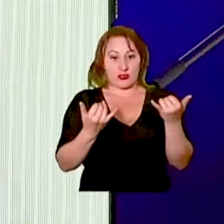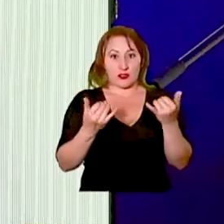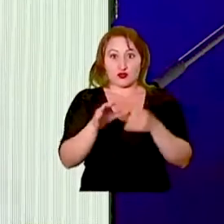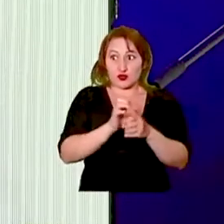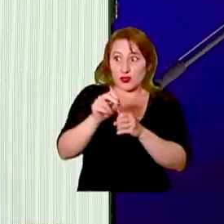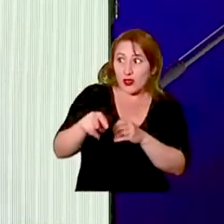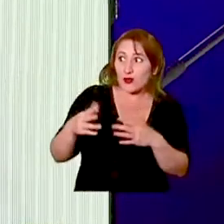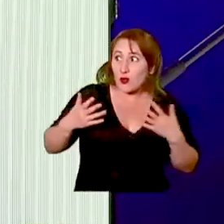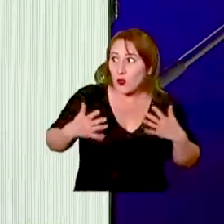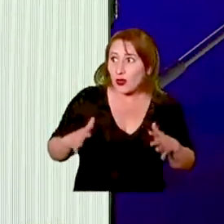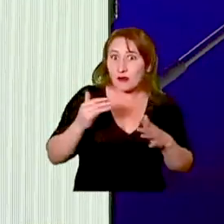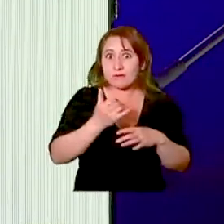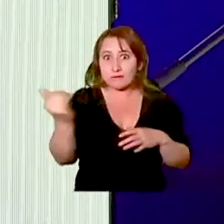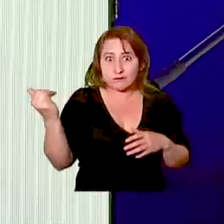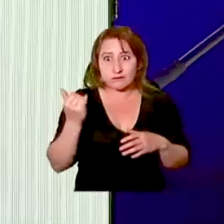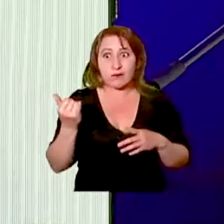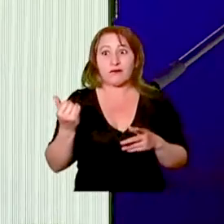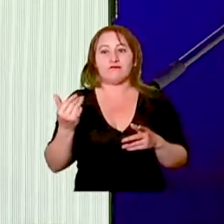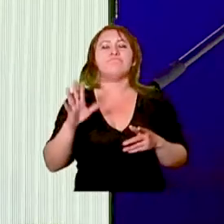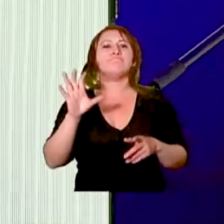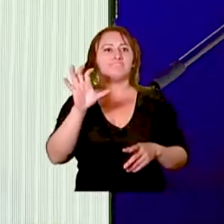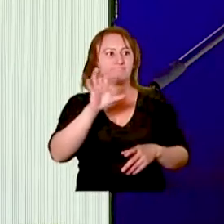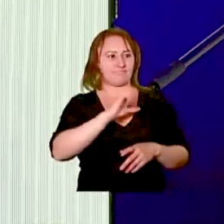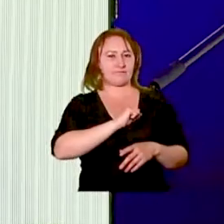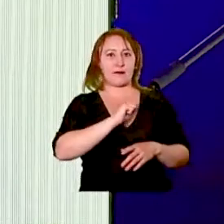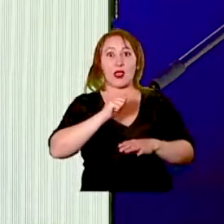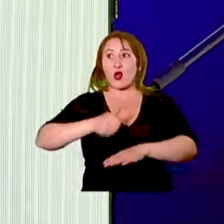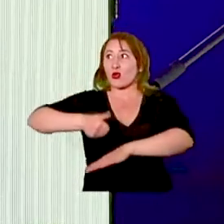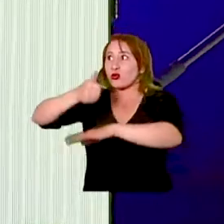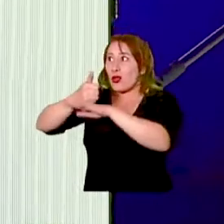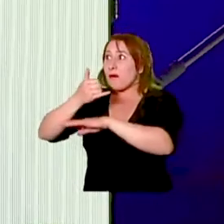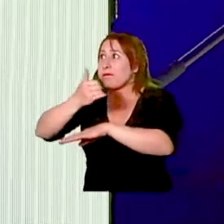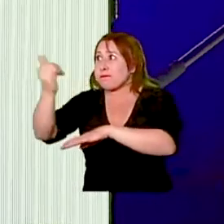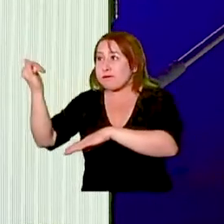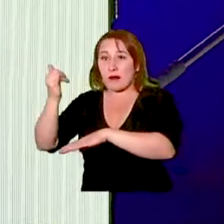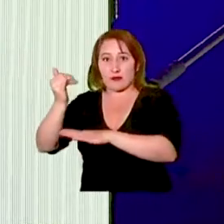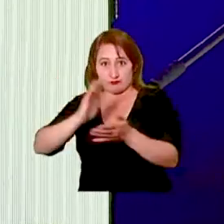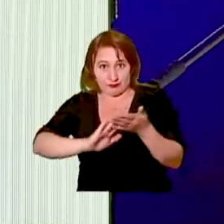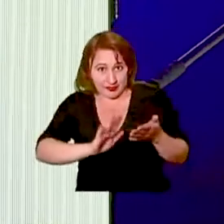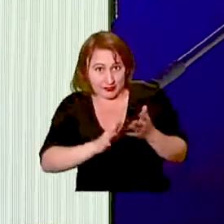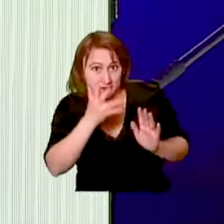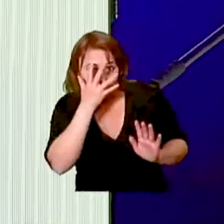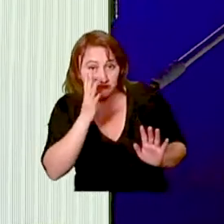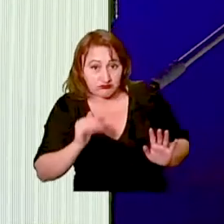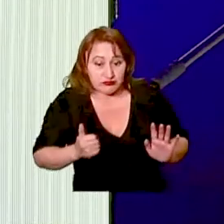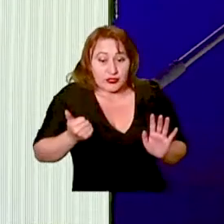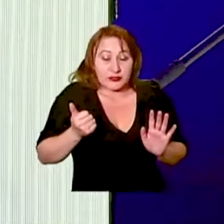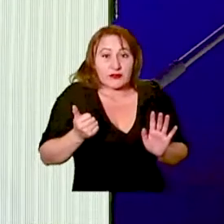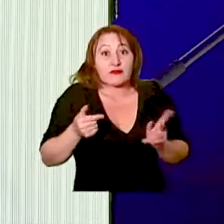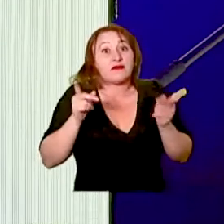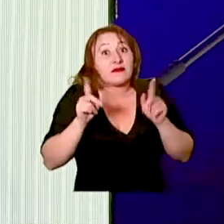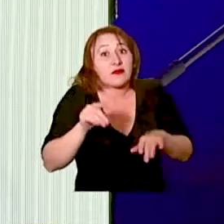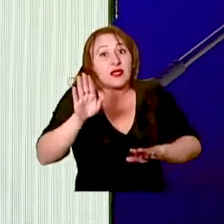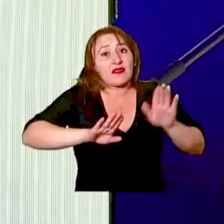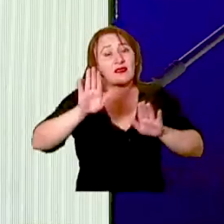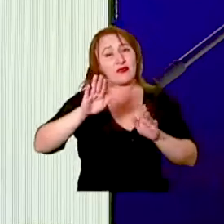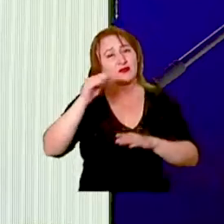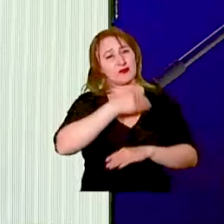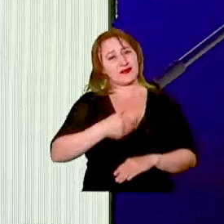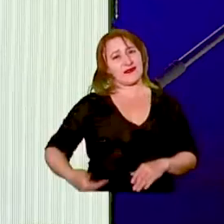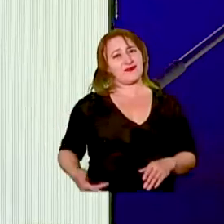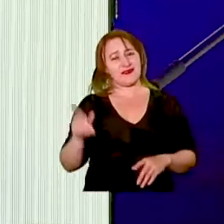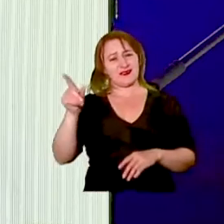común, sino lo más lamentable, en altas autoridades, y voy a decir algo atrevido, y en candidatos